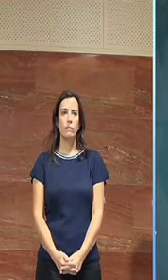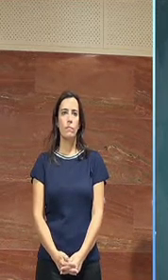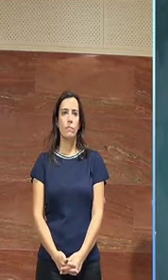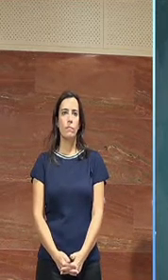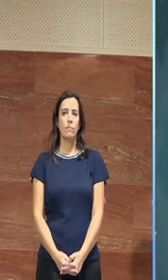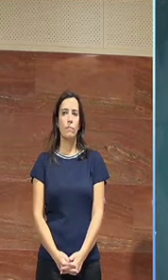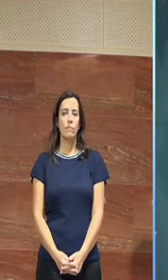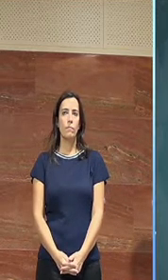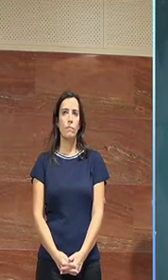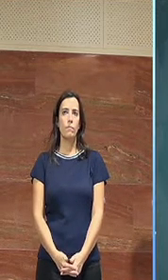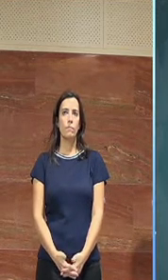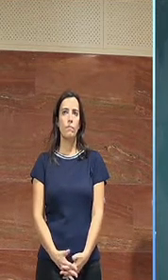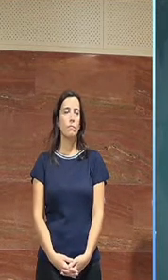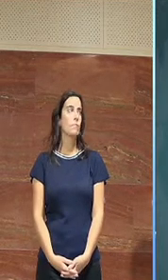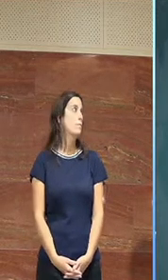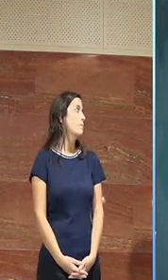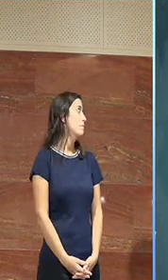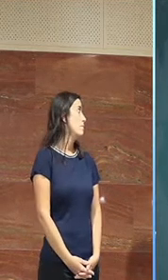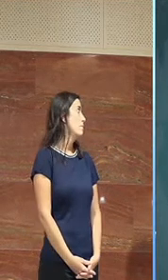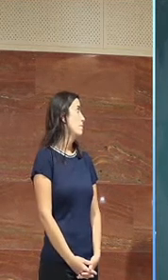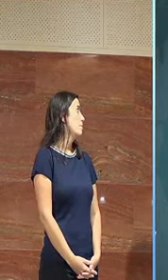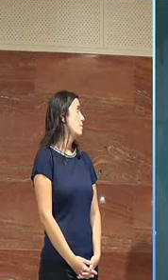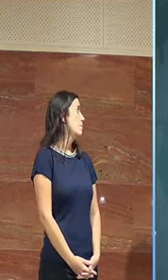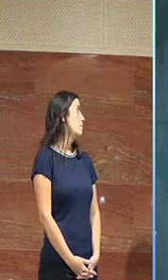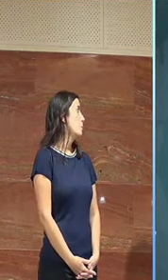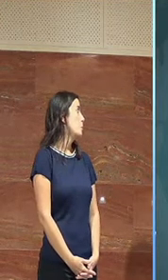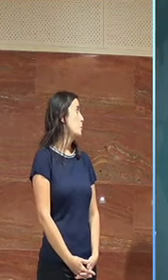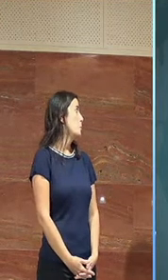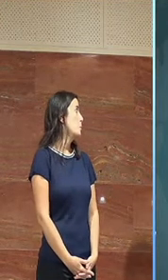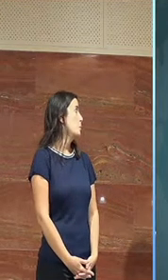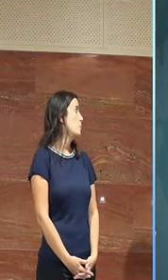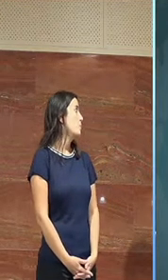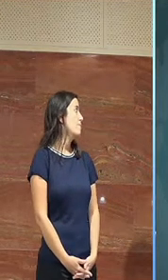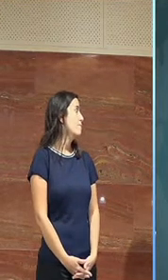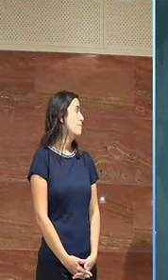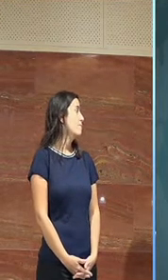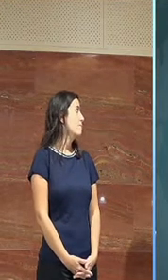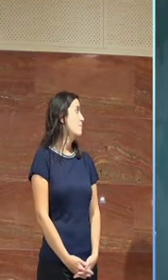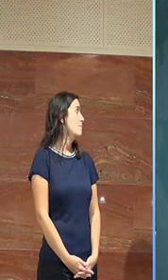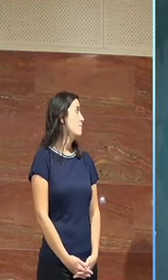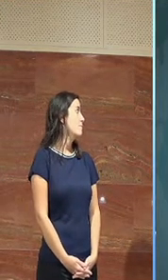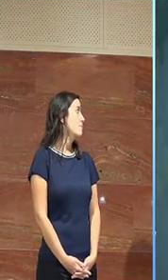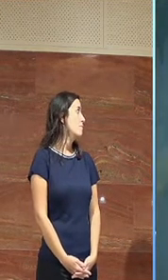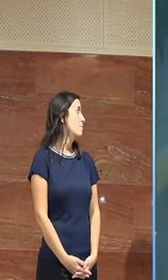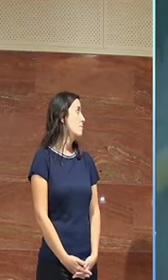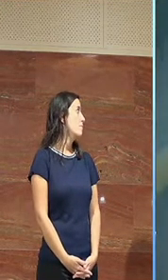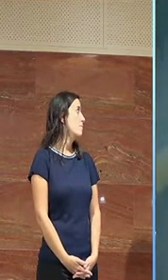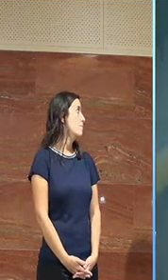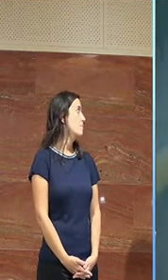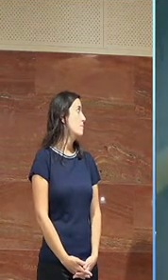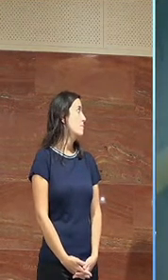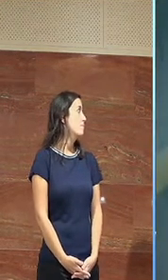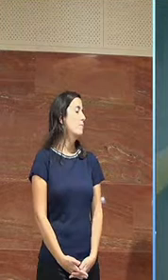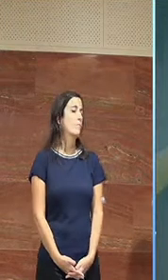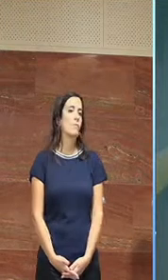un futuro, esto resultará en una mayor cooperación para alcanzar un mejoramiento del desarrollo humano a escala global.